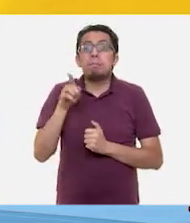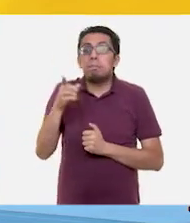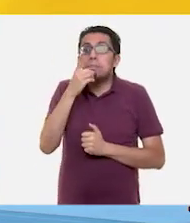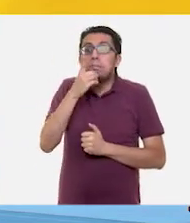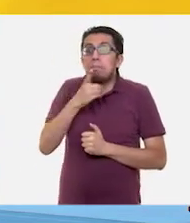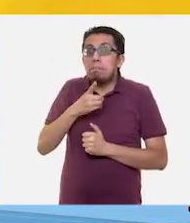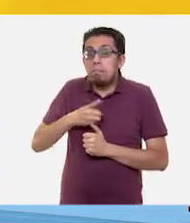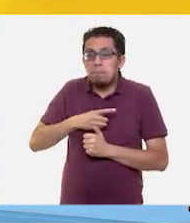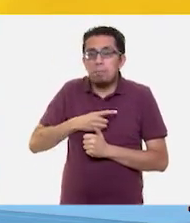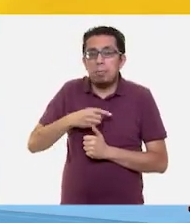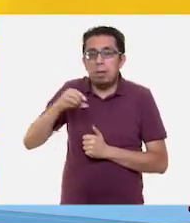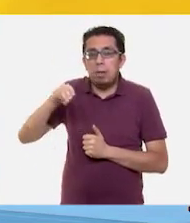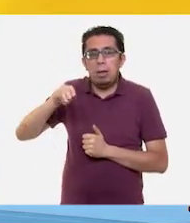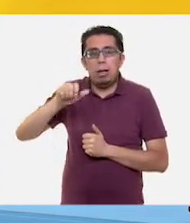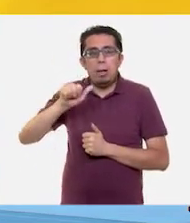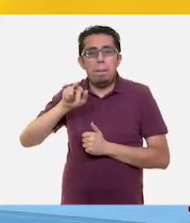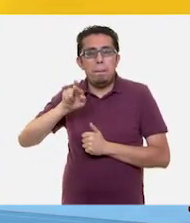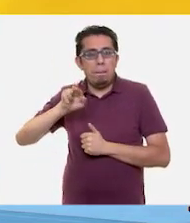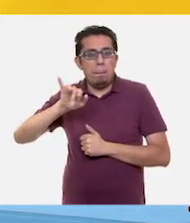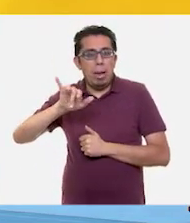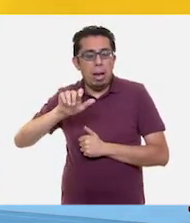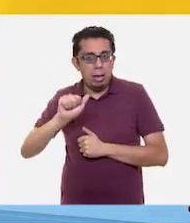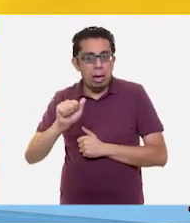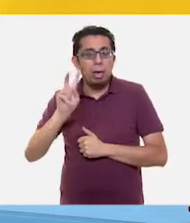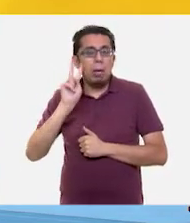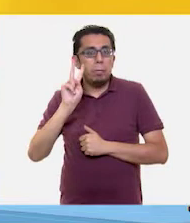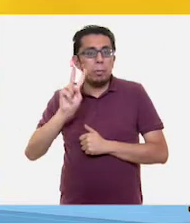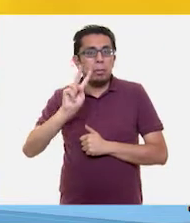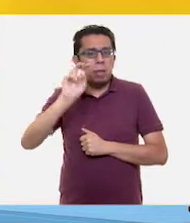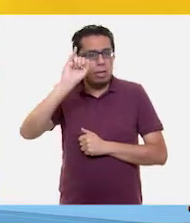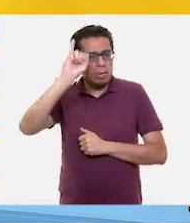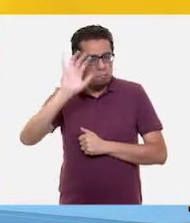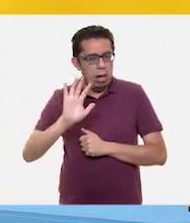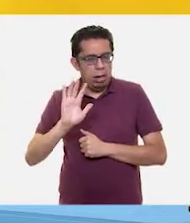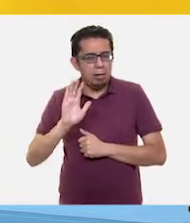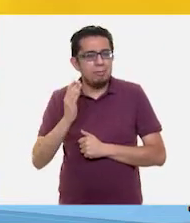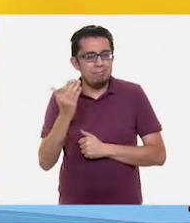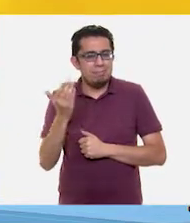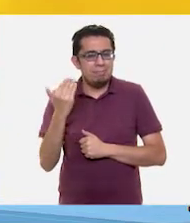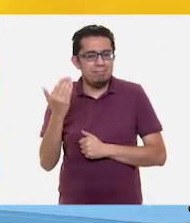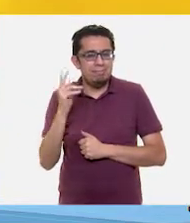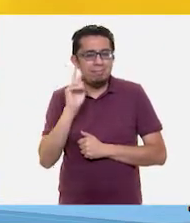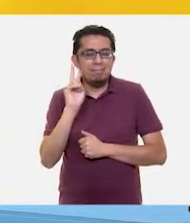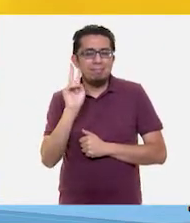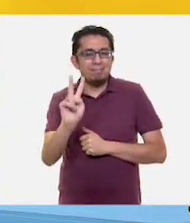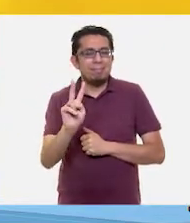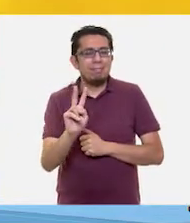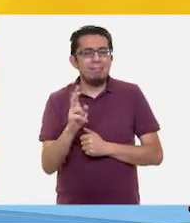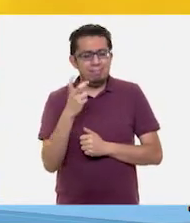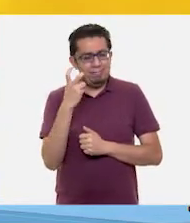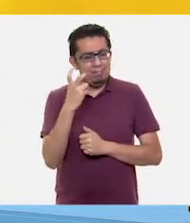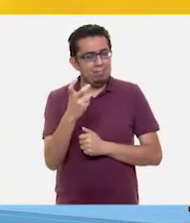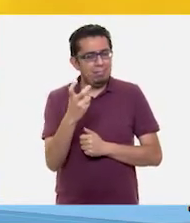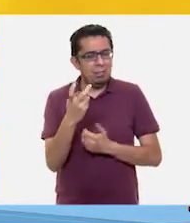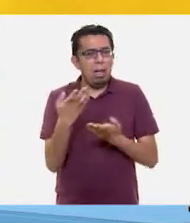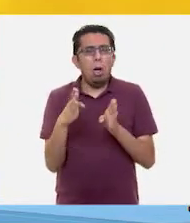decir, con base en todo lo que observamos en las imágenes que acabamos de ver, ¿qué relación o